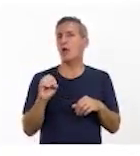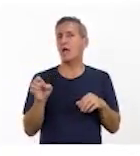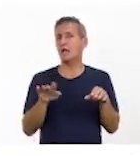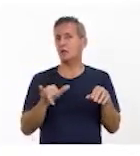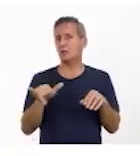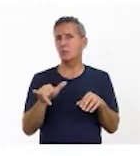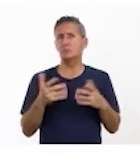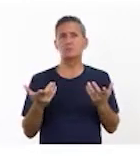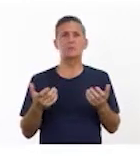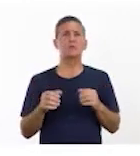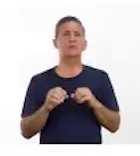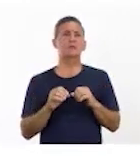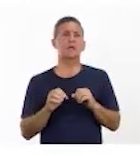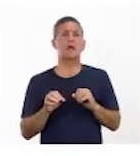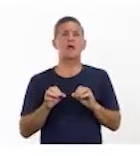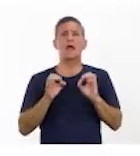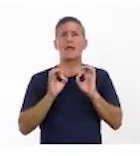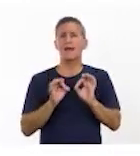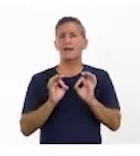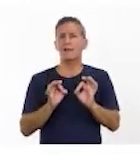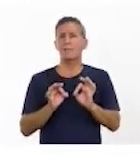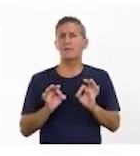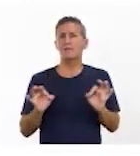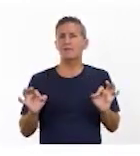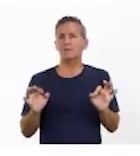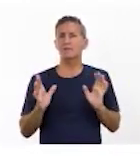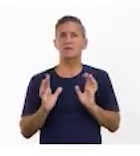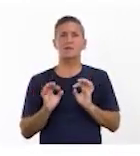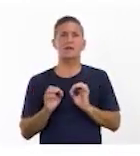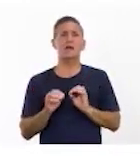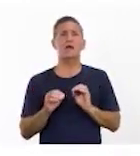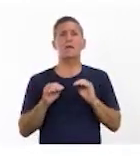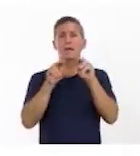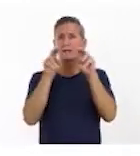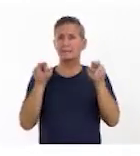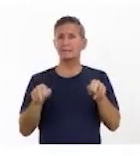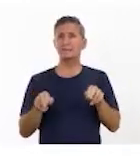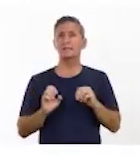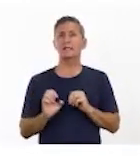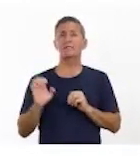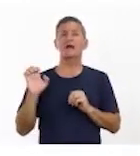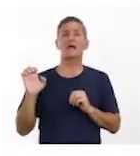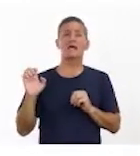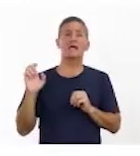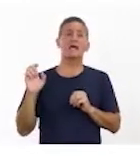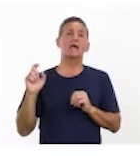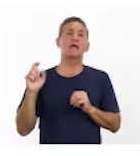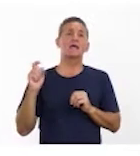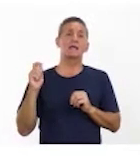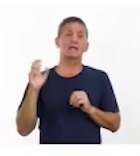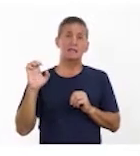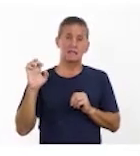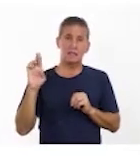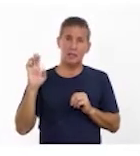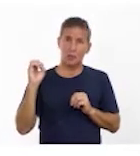en equilibrio. Recordar la especificidad para sistemas heterogéneos.